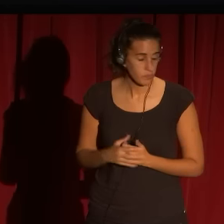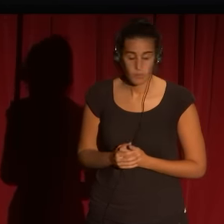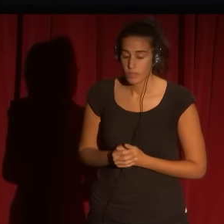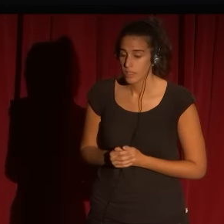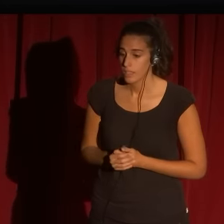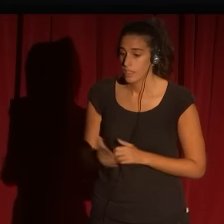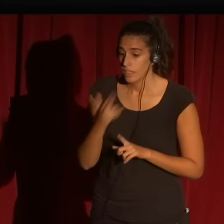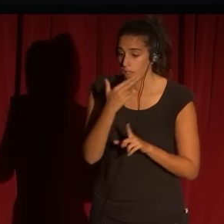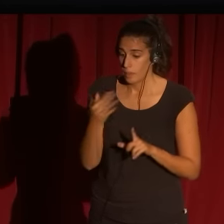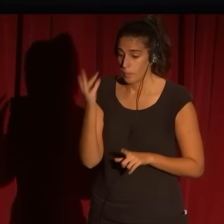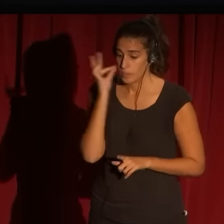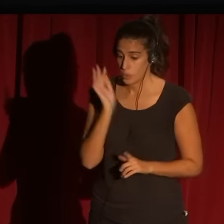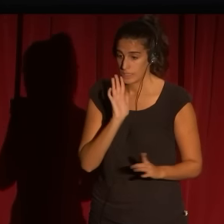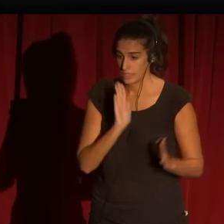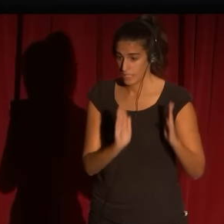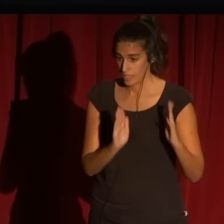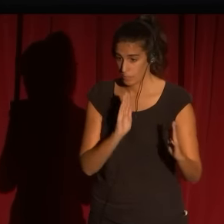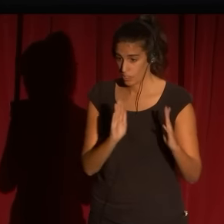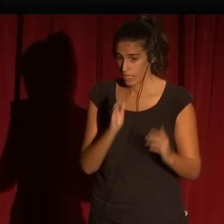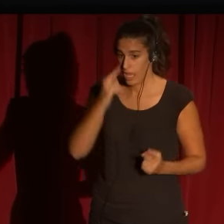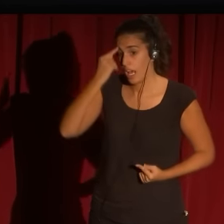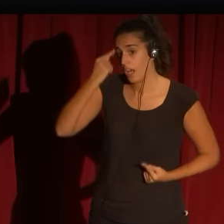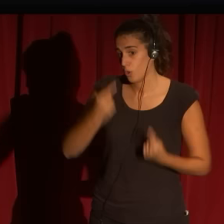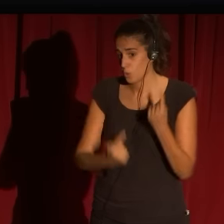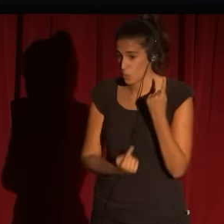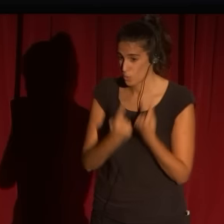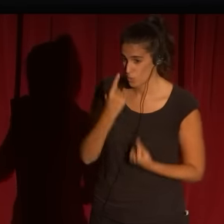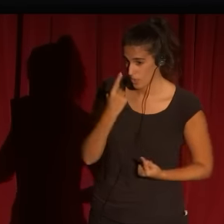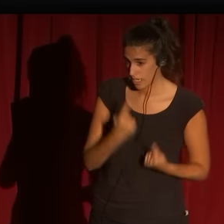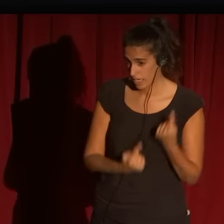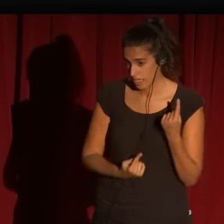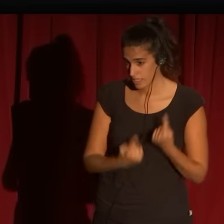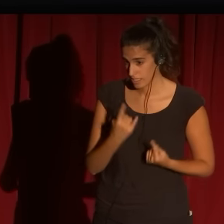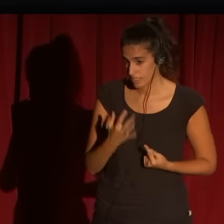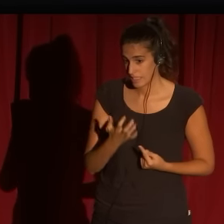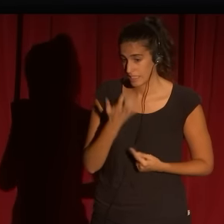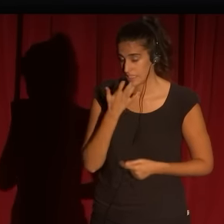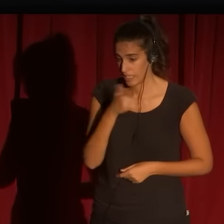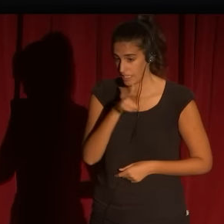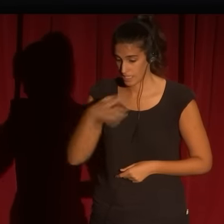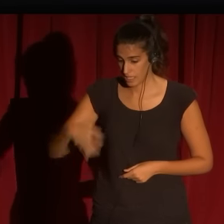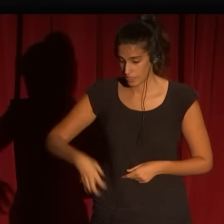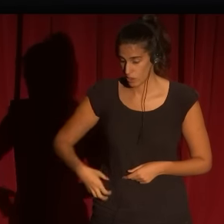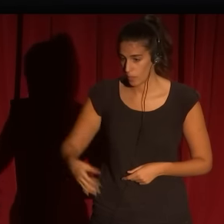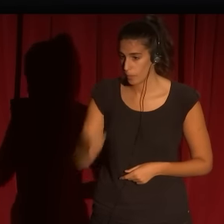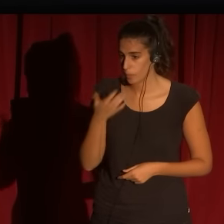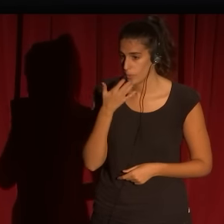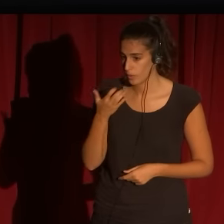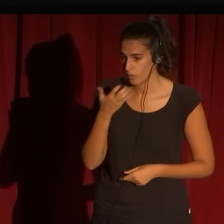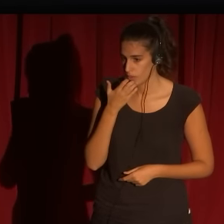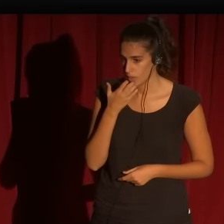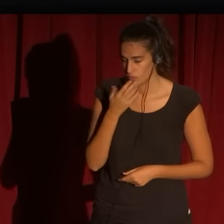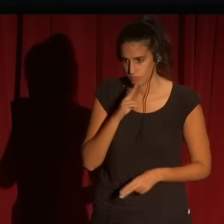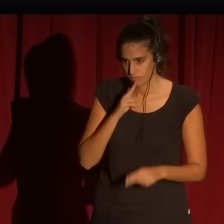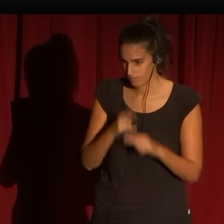las pocas pintoras que hay en esta época algunas de ellas sobre todo las que son aristócratas como por ejemplo sofonisba